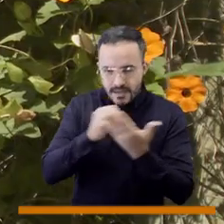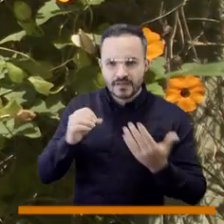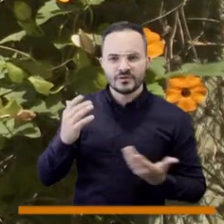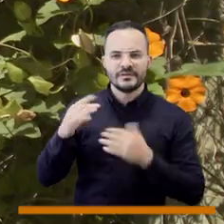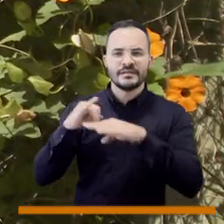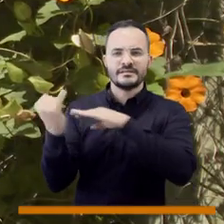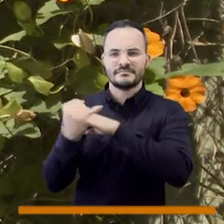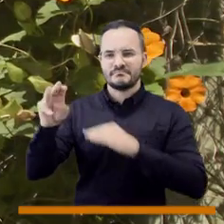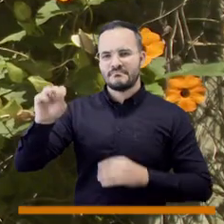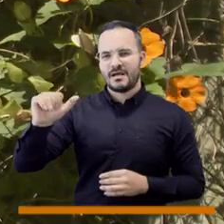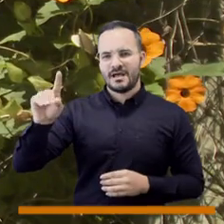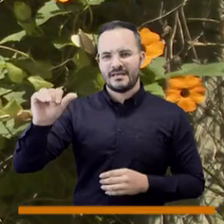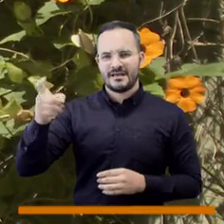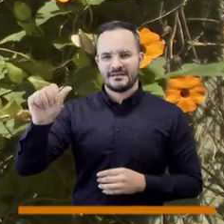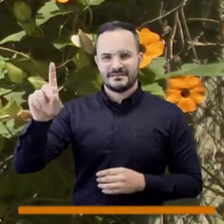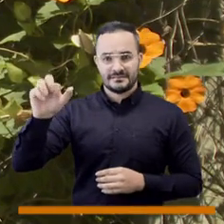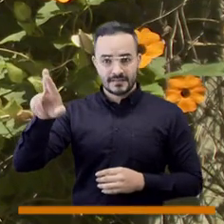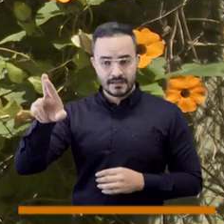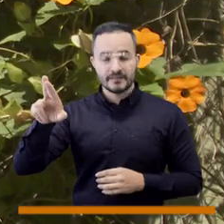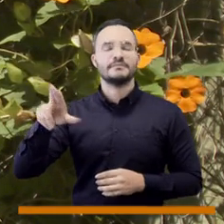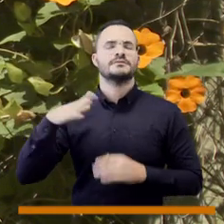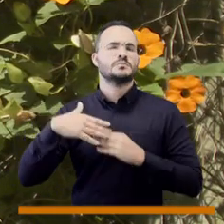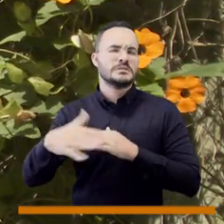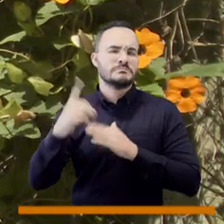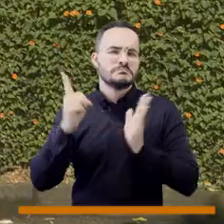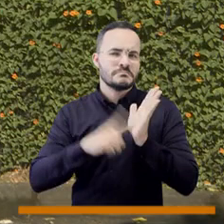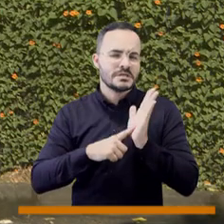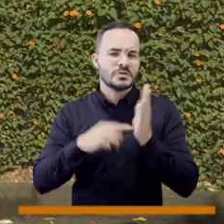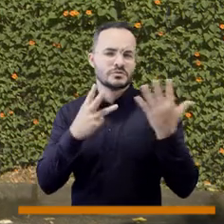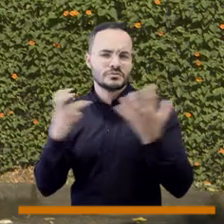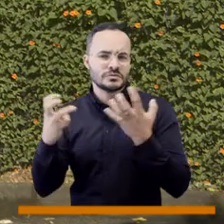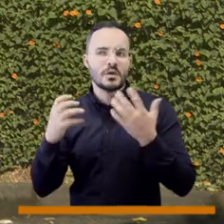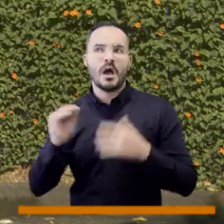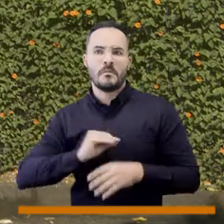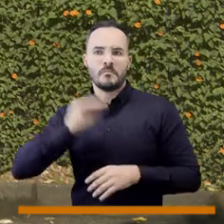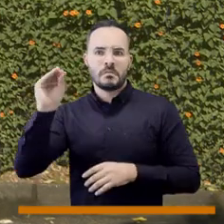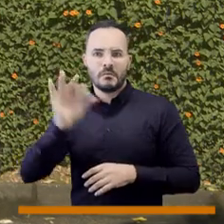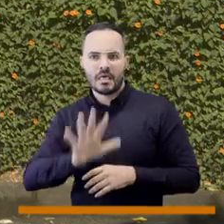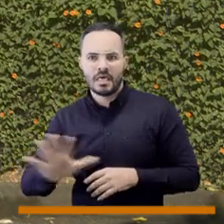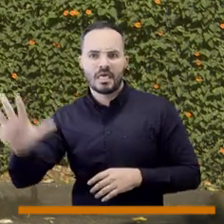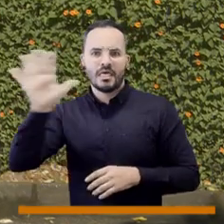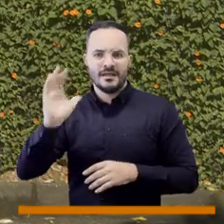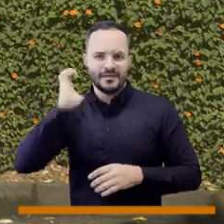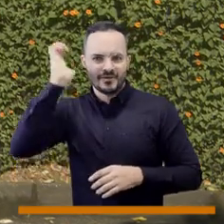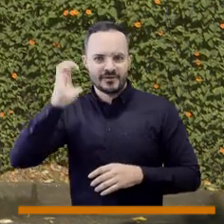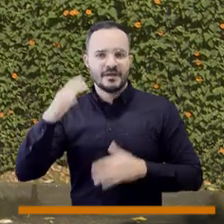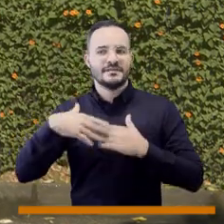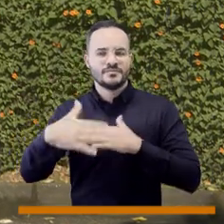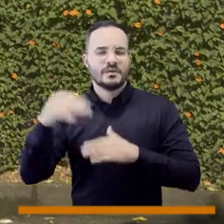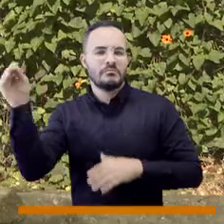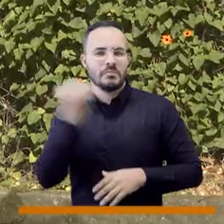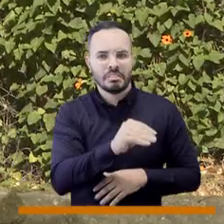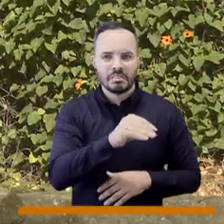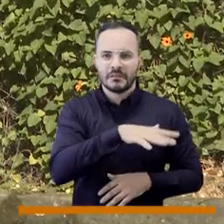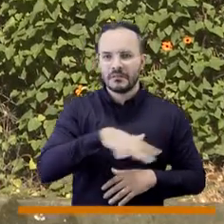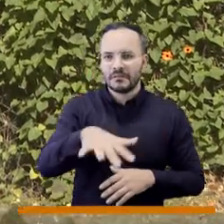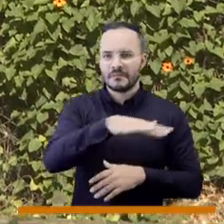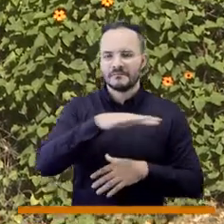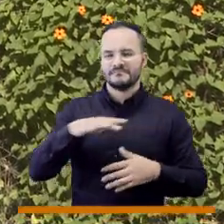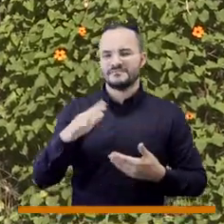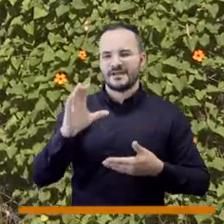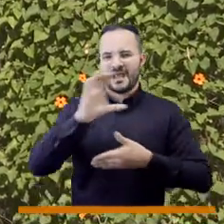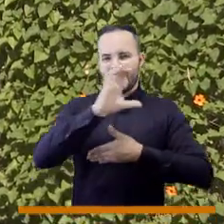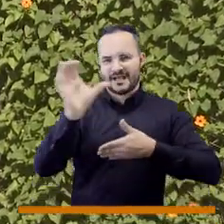hacia 1800 fue introducida a Europa y de ahí pasó a las islas del Caribe posteriormente